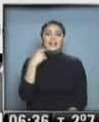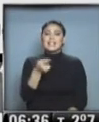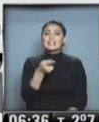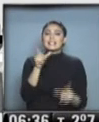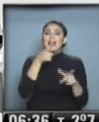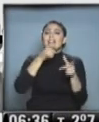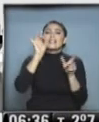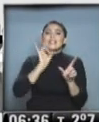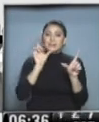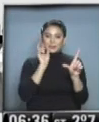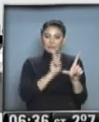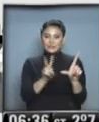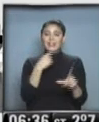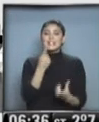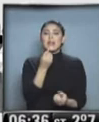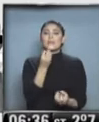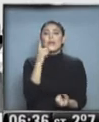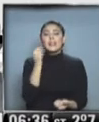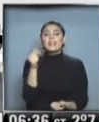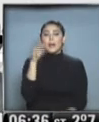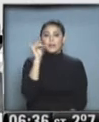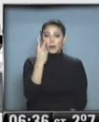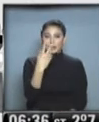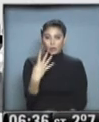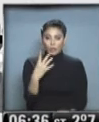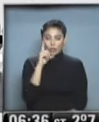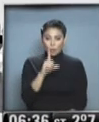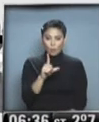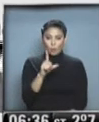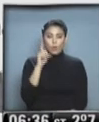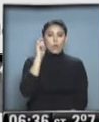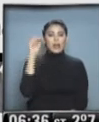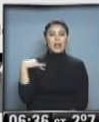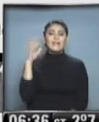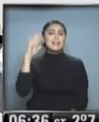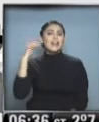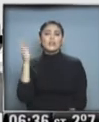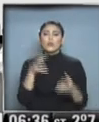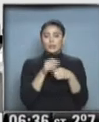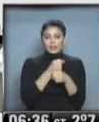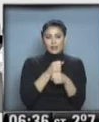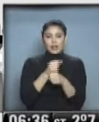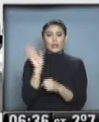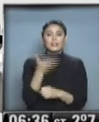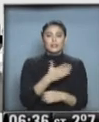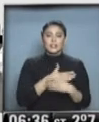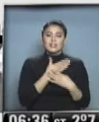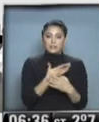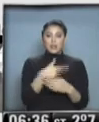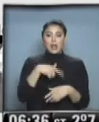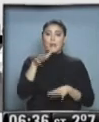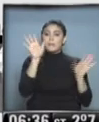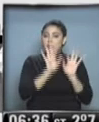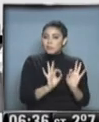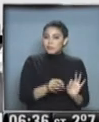desayuno antes que lleguemos. Dice: muy buen día, miércoles 24 de julio. Gaby, Nadia y todo el equipo, les deseo de corazón para todos. Voy a preparar mi